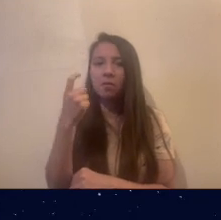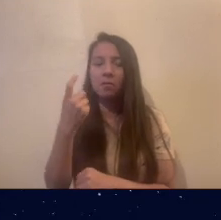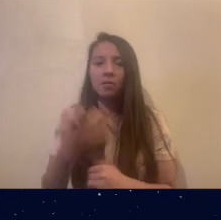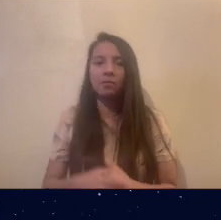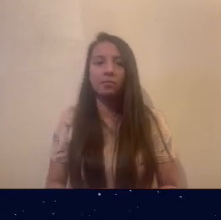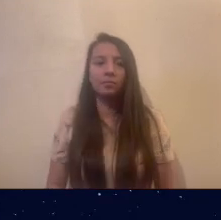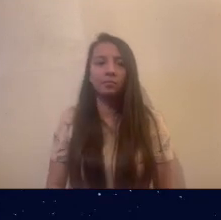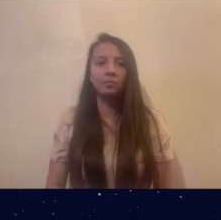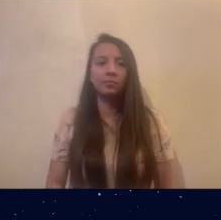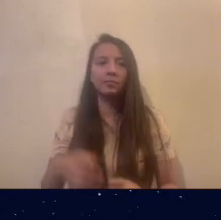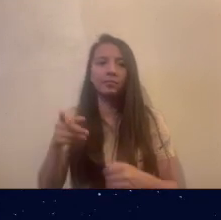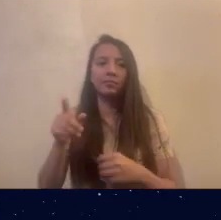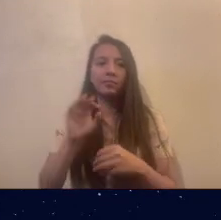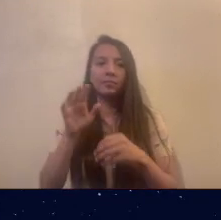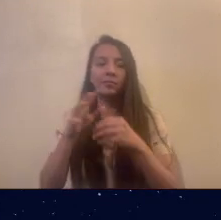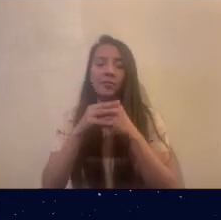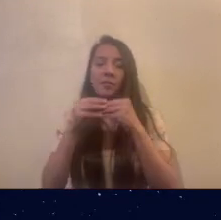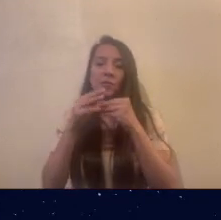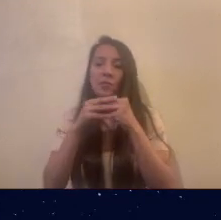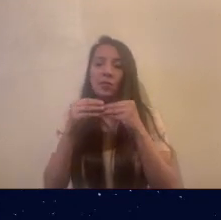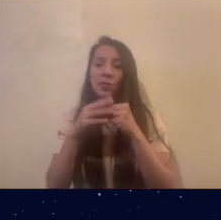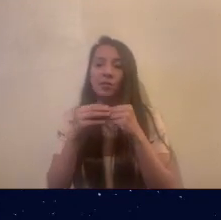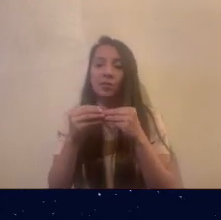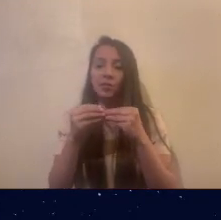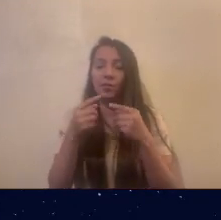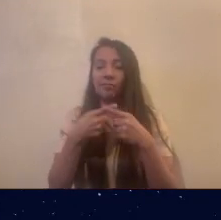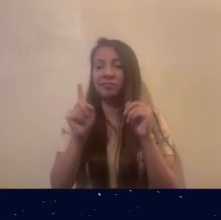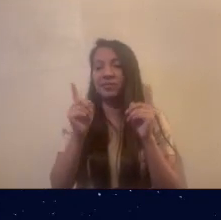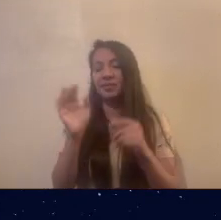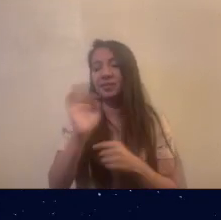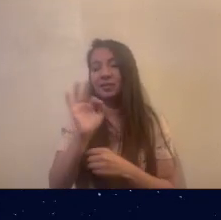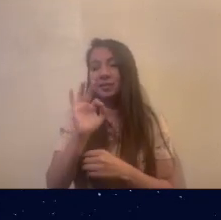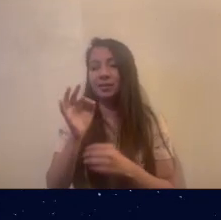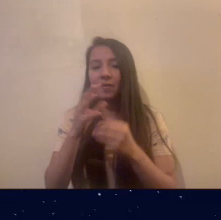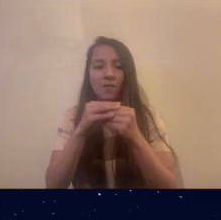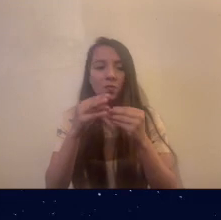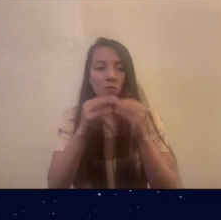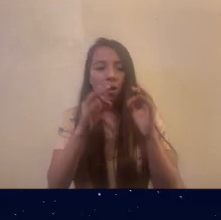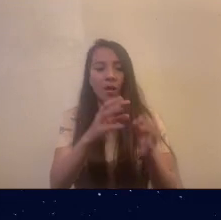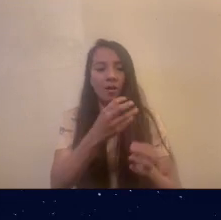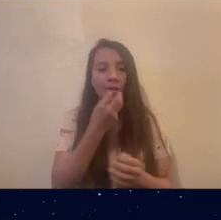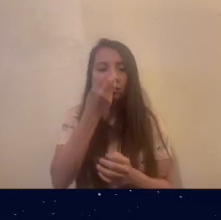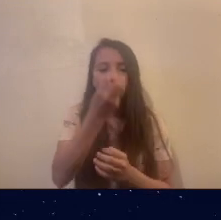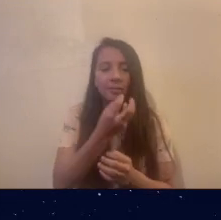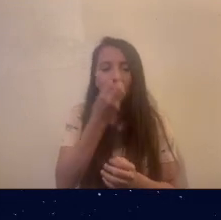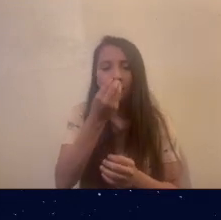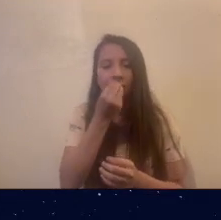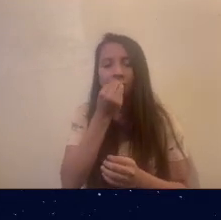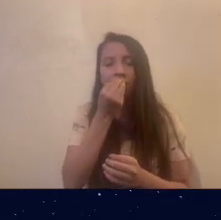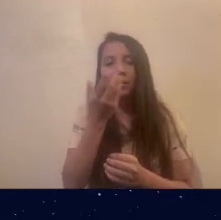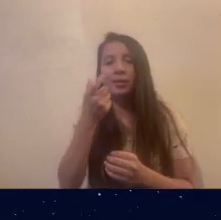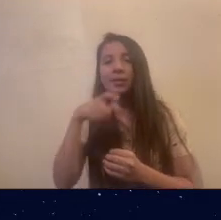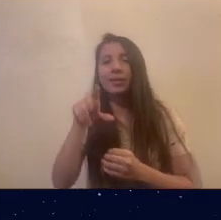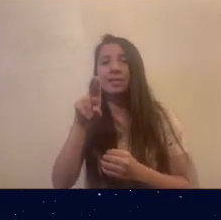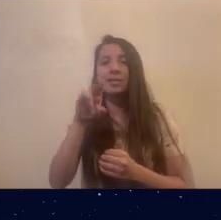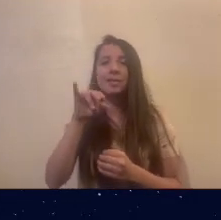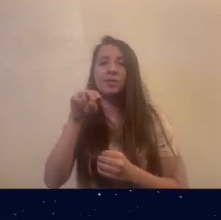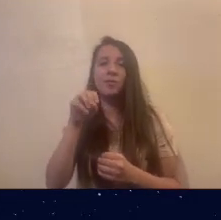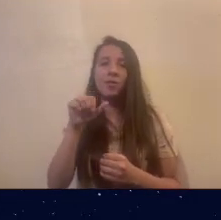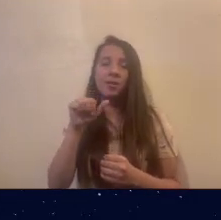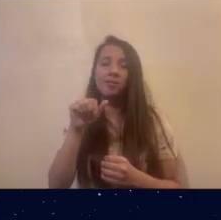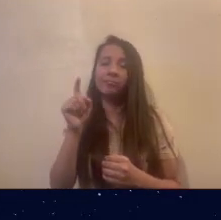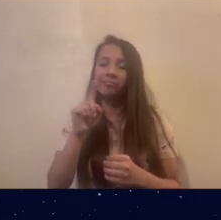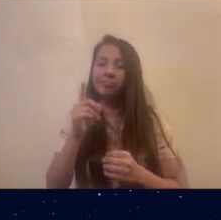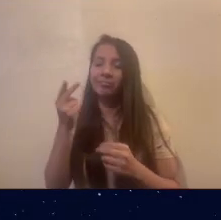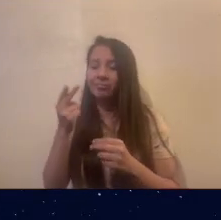agua? Porque es fruto fresco. Sí, puede ser. Te da ganas de comer algo, un fruto que lo sacás y lo comes directamente de la quinoa, por